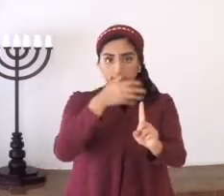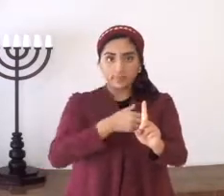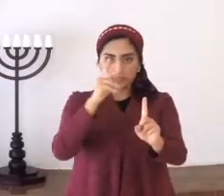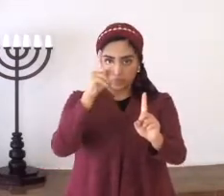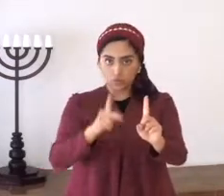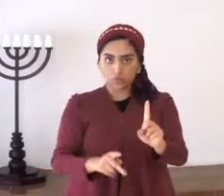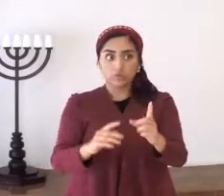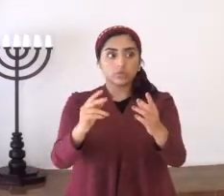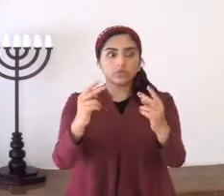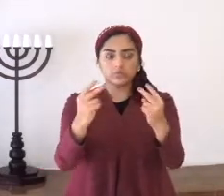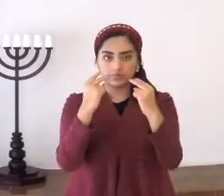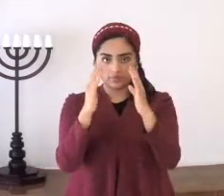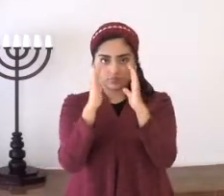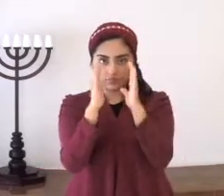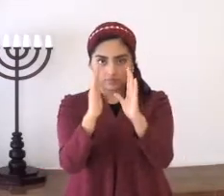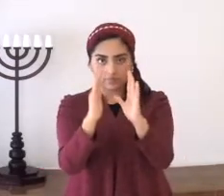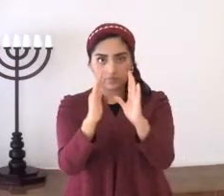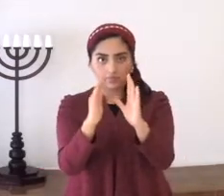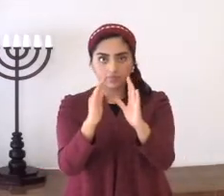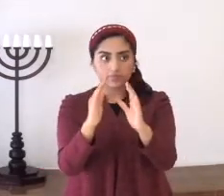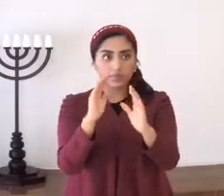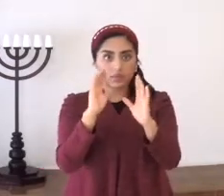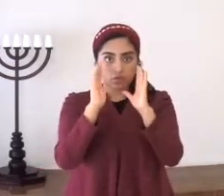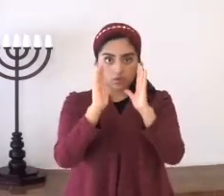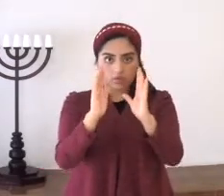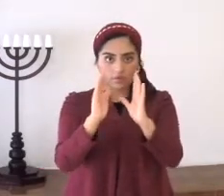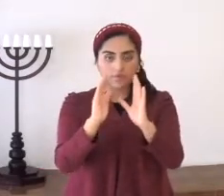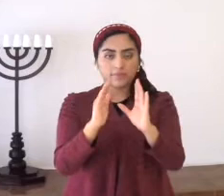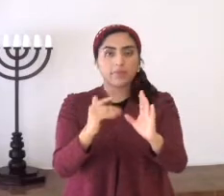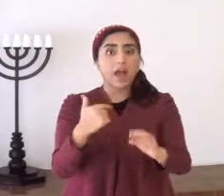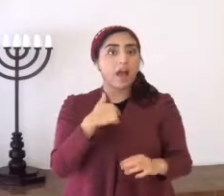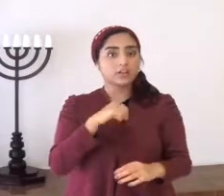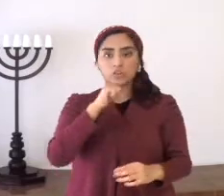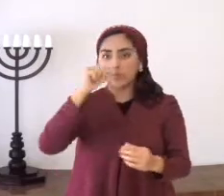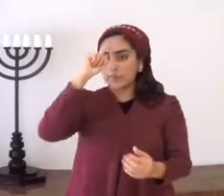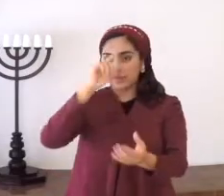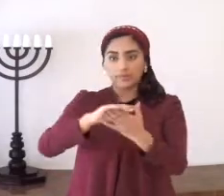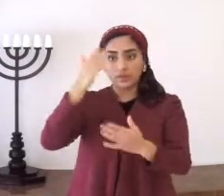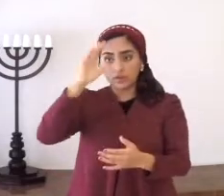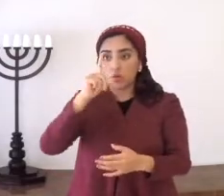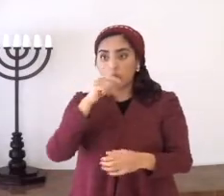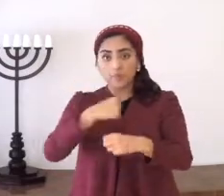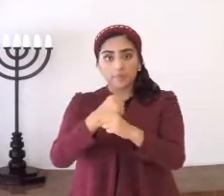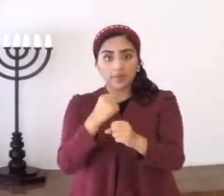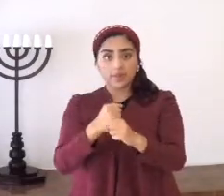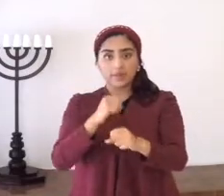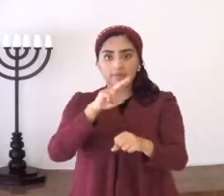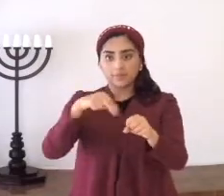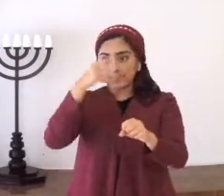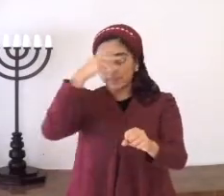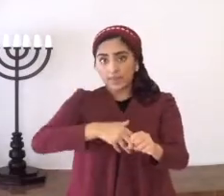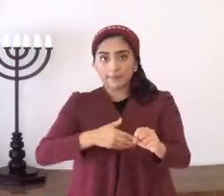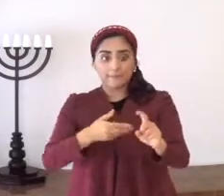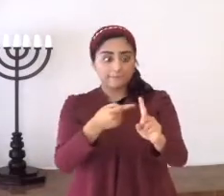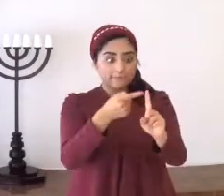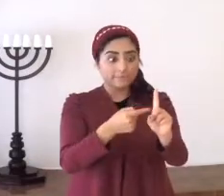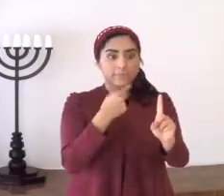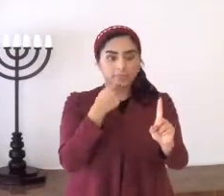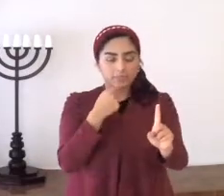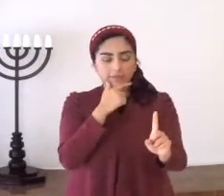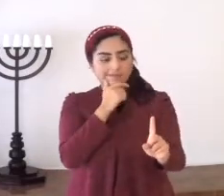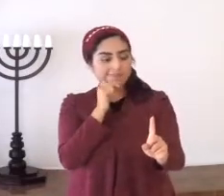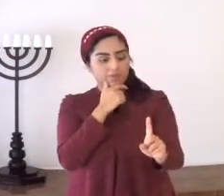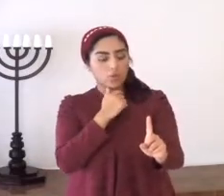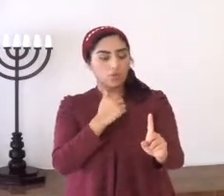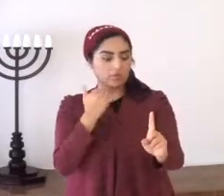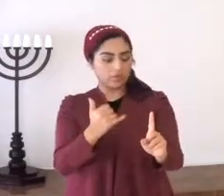haya creado un ser humano, pongan atención, sin lef, aquí tu corazón. Yo no creo en un